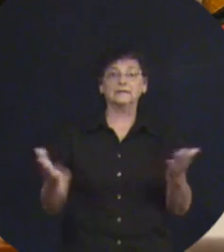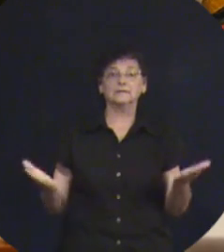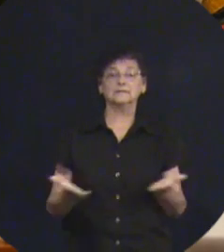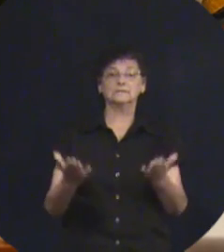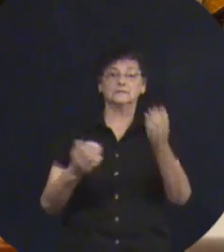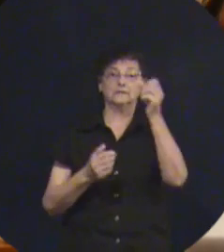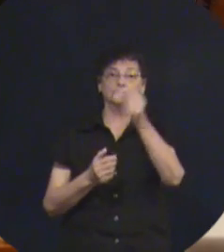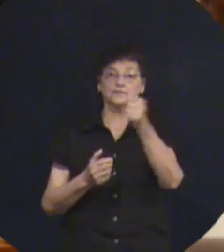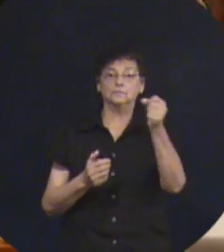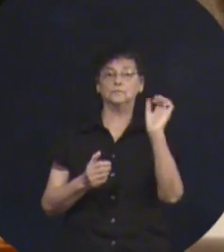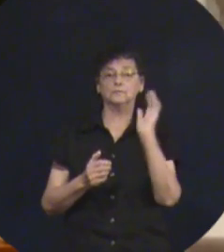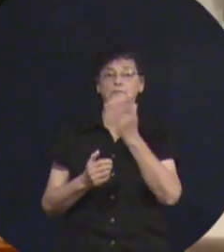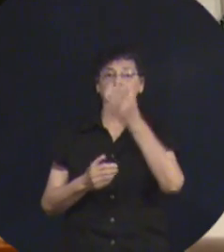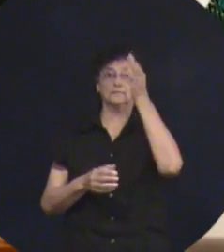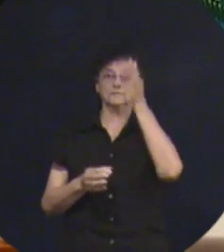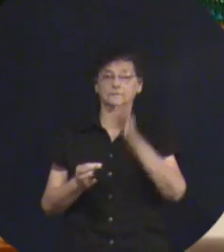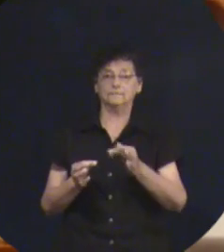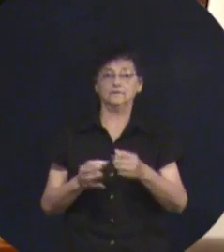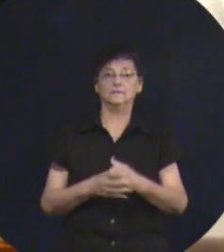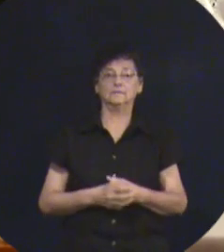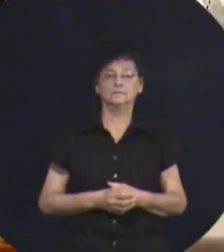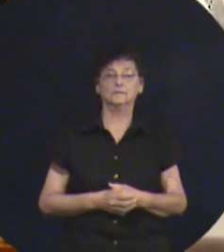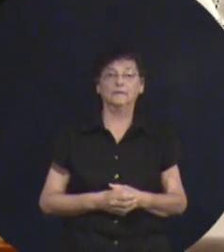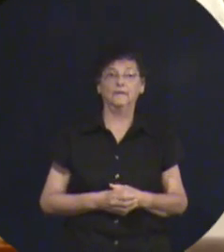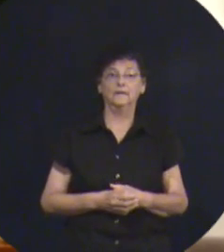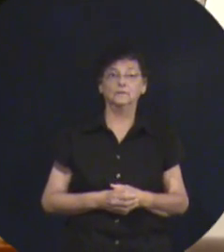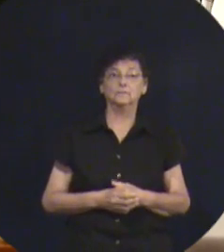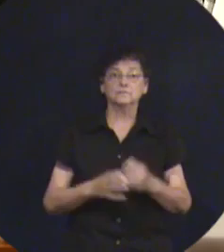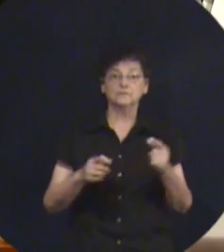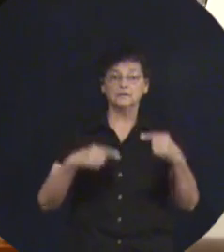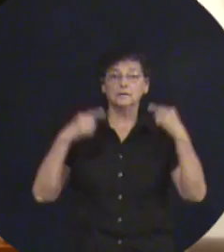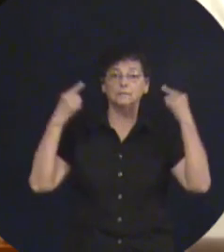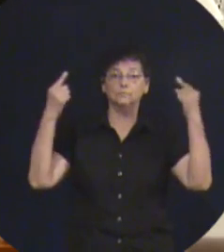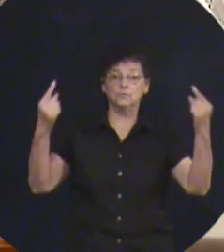Este es el sacramento de nuestra fe.